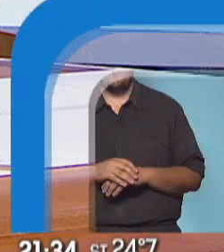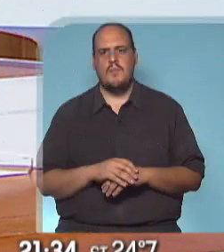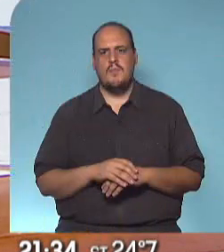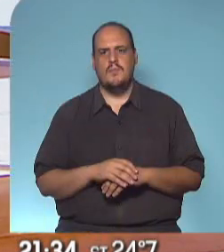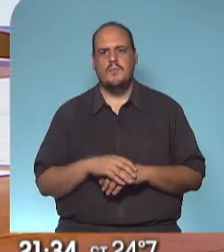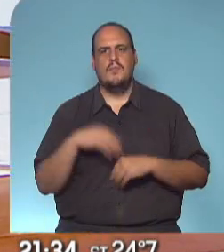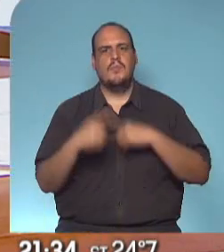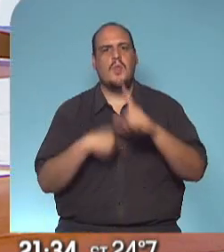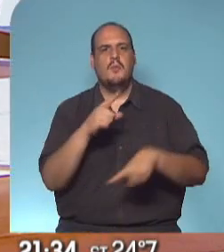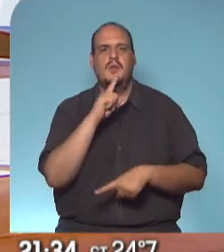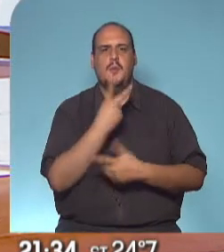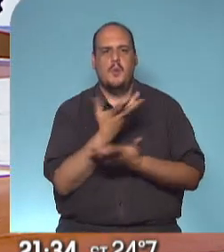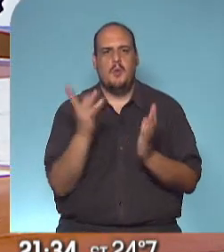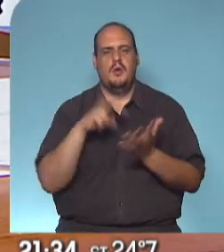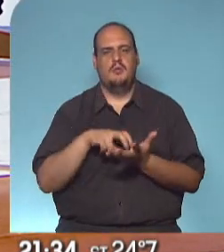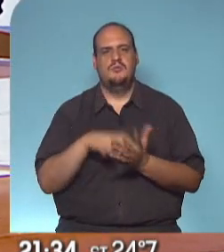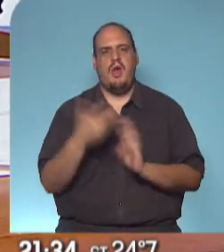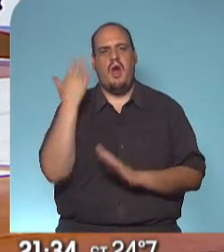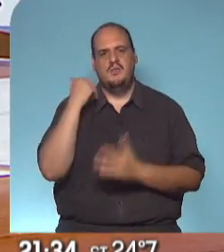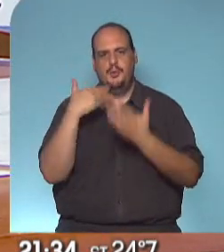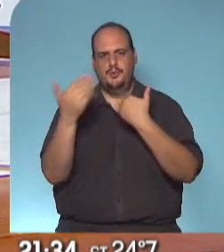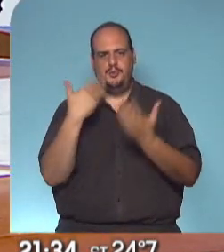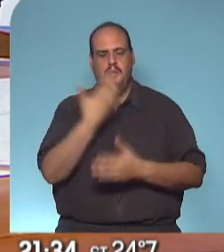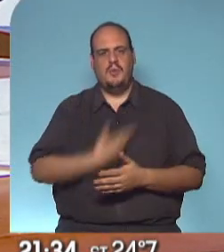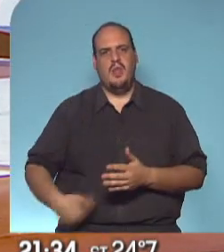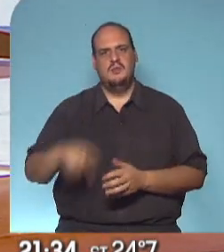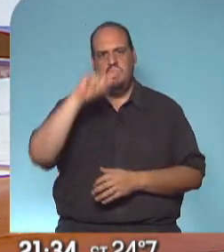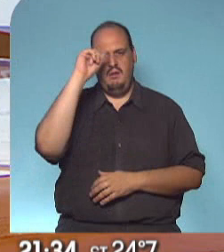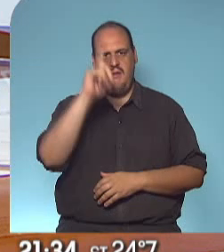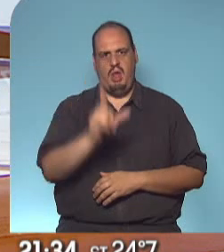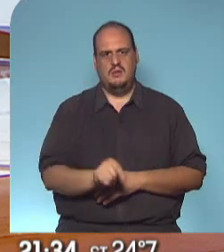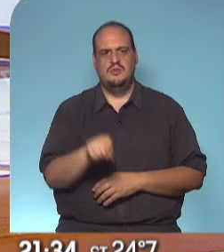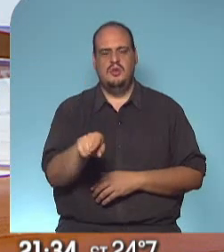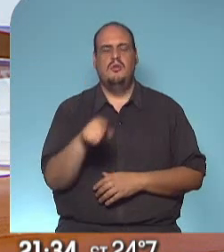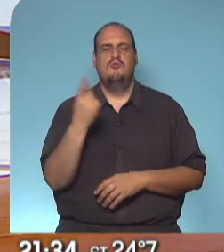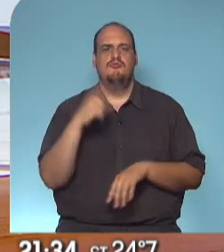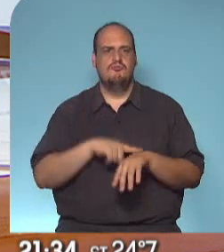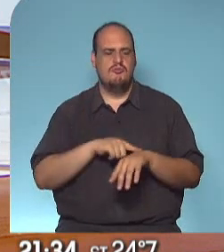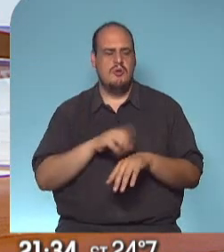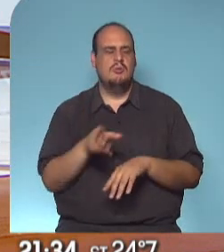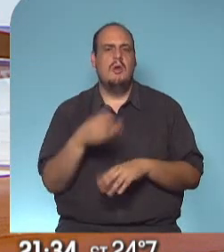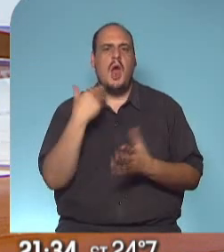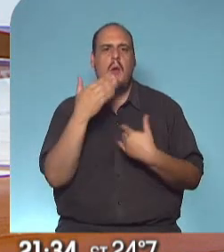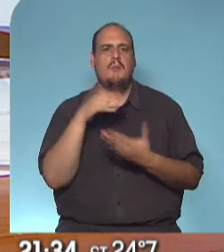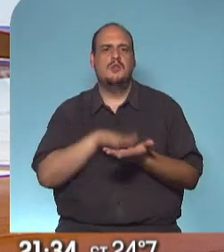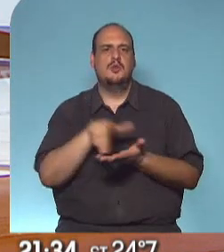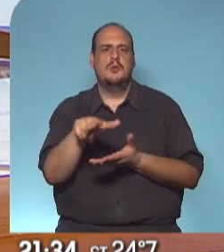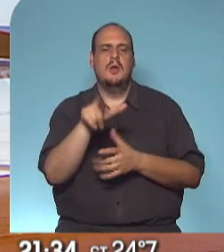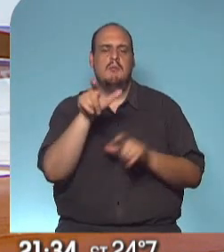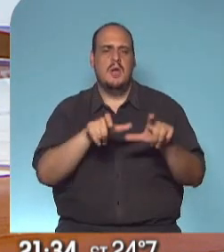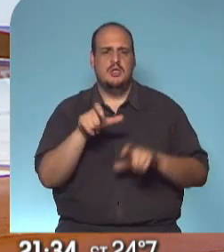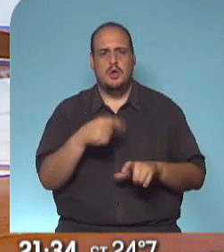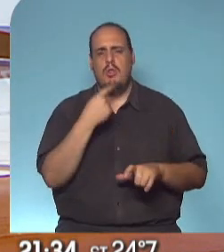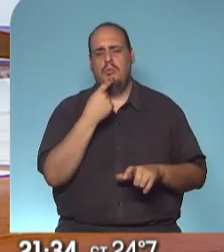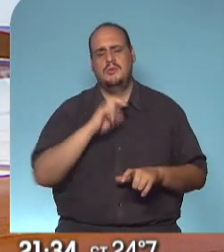y ayer hablábamos con el presidente de la Nación, Gabriela, y en un momento planteaba la inquietud de algunas personas